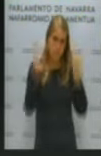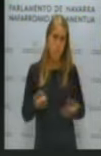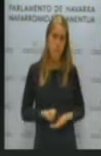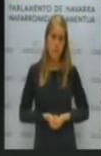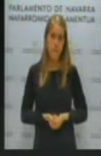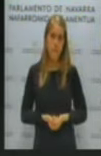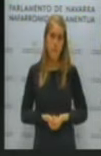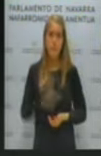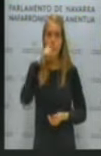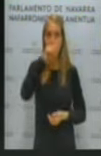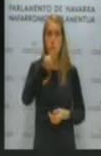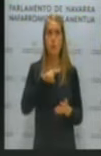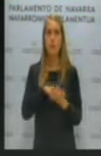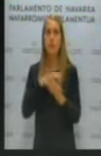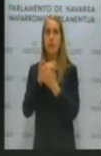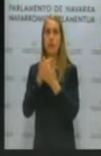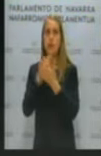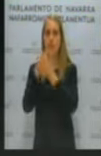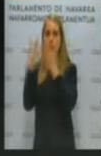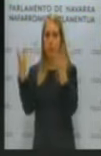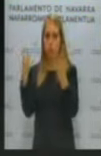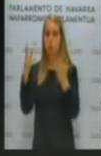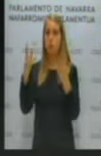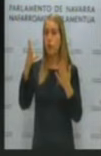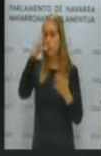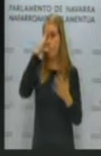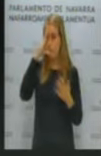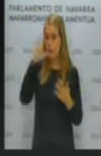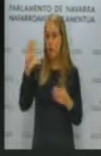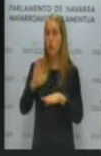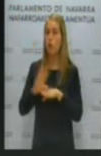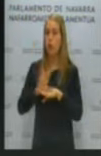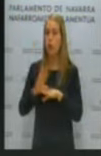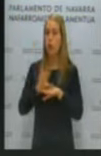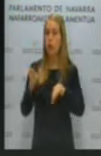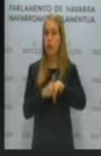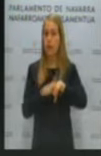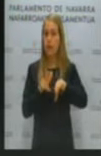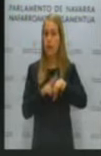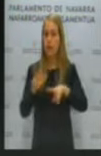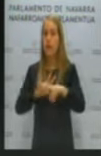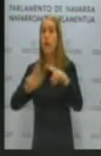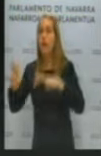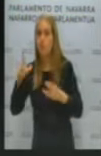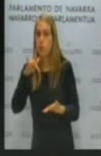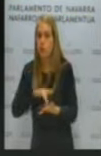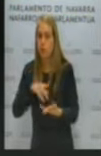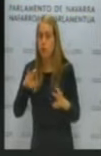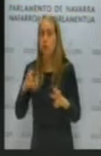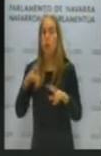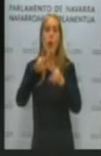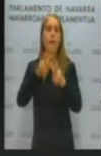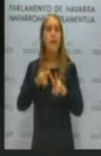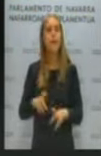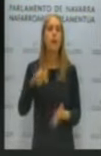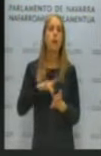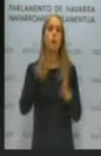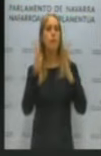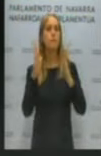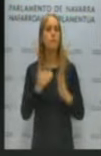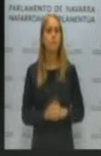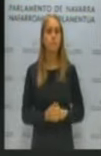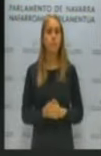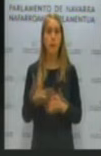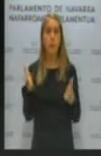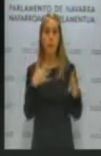el año 2018, pues en febrero, la consejera responde Izquierda-Esquerra que está analizando el tema. En marzo hay un